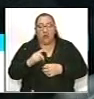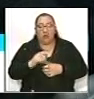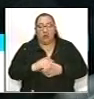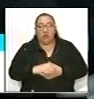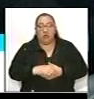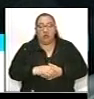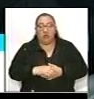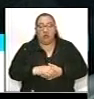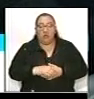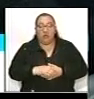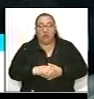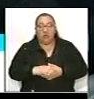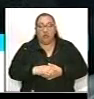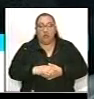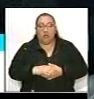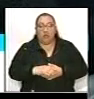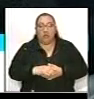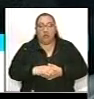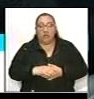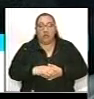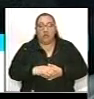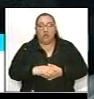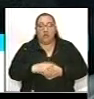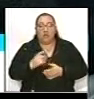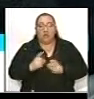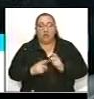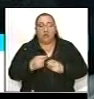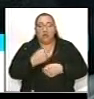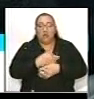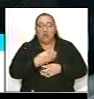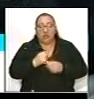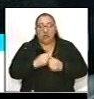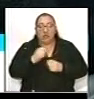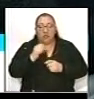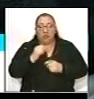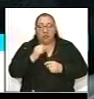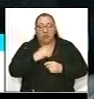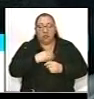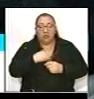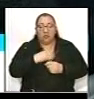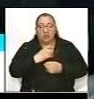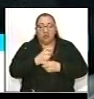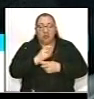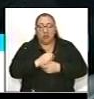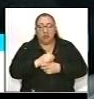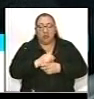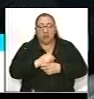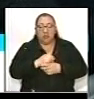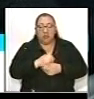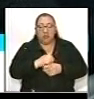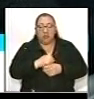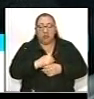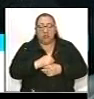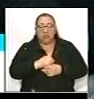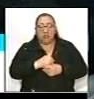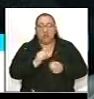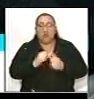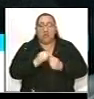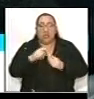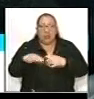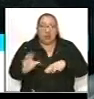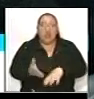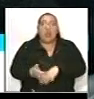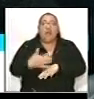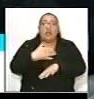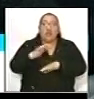Es importante, y en algún momento lo hemos conversado con funcionarios del Ministerio de Educación, que esto sea